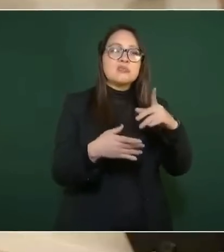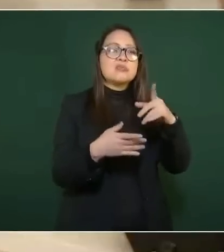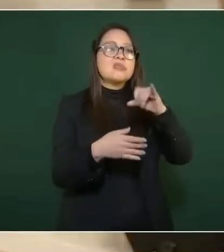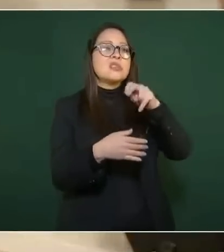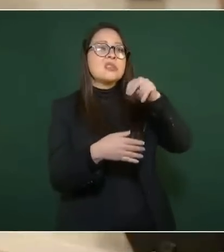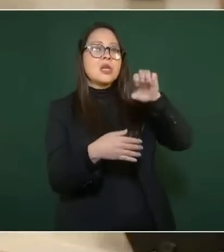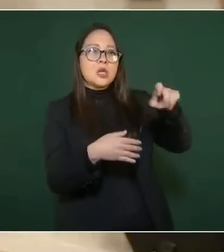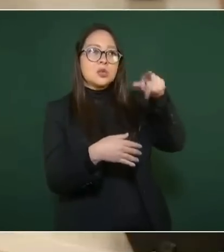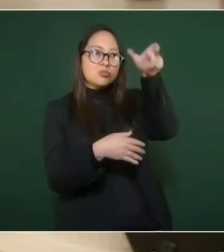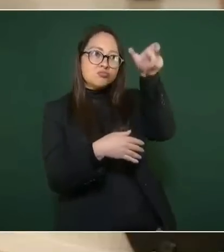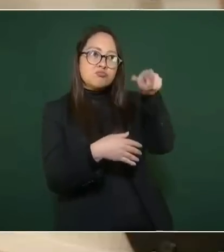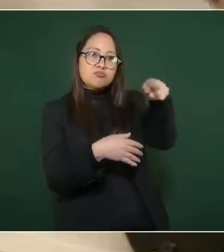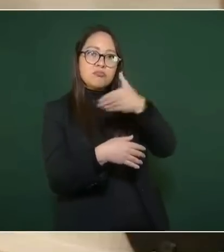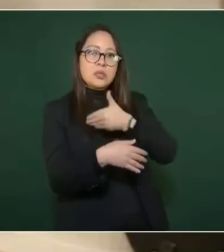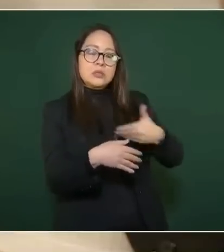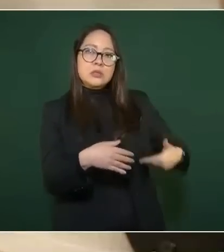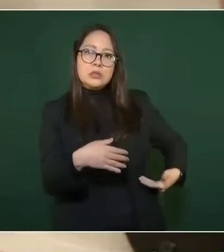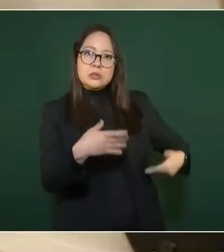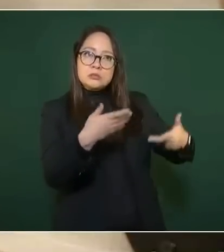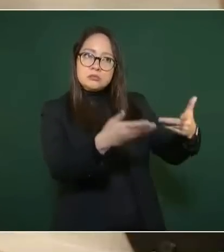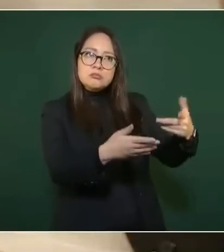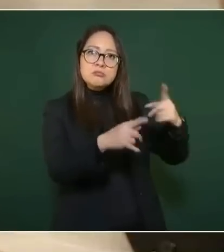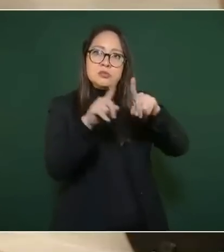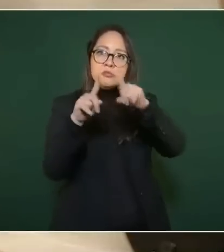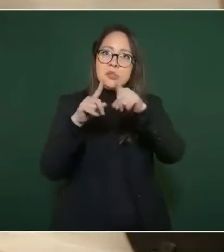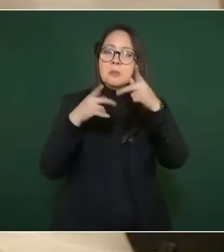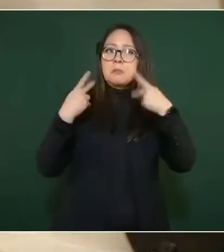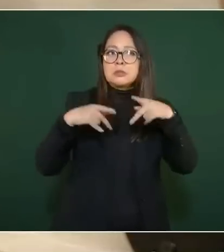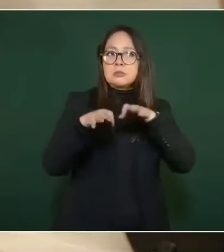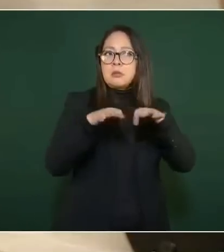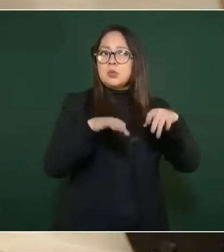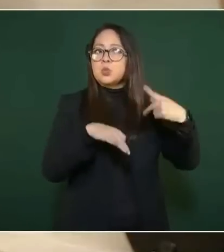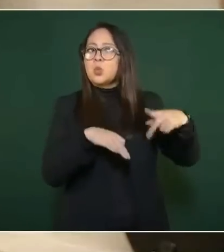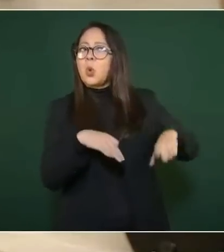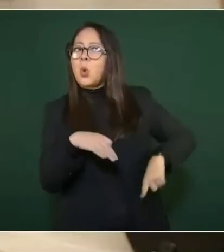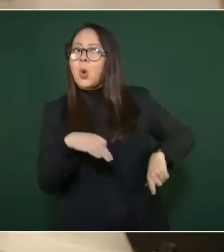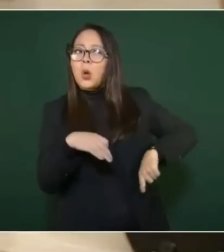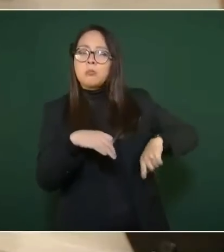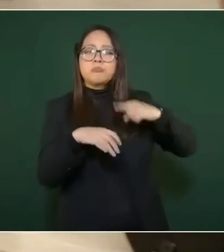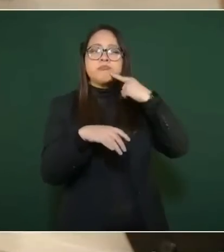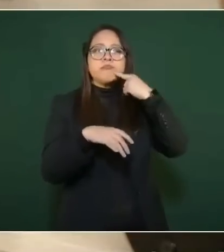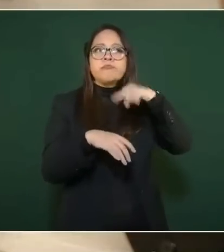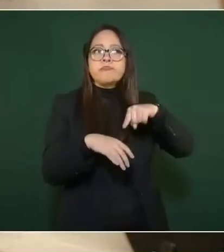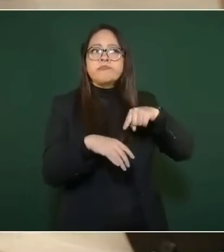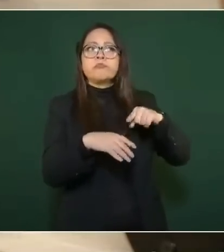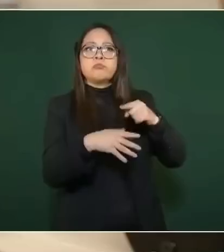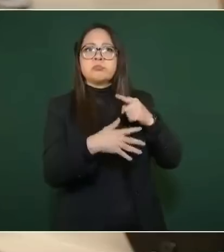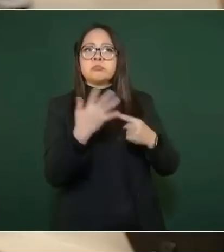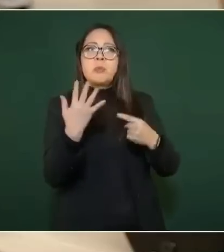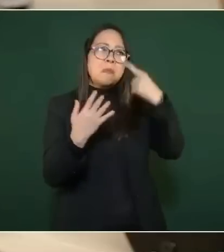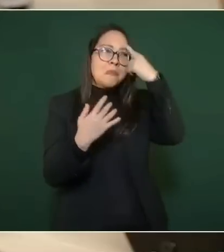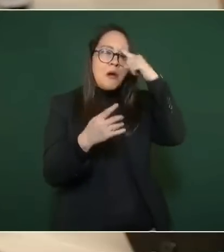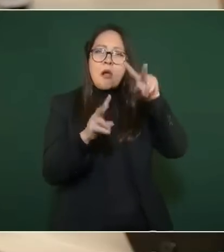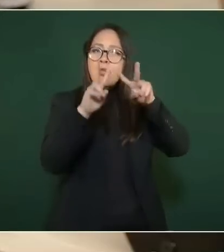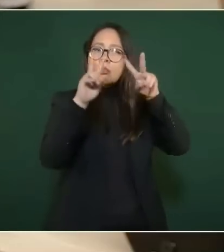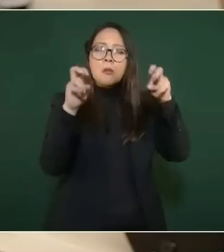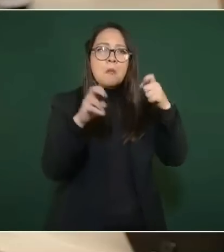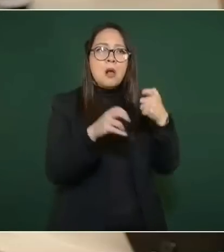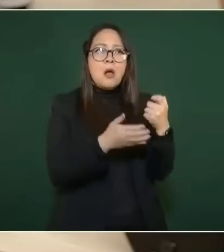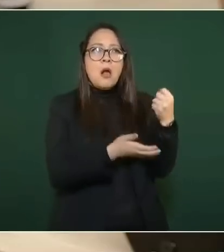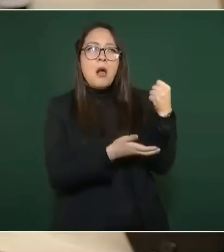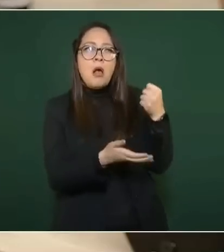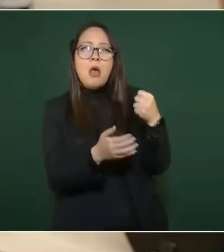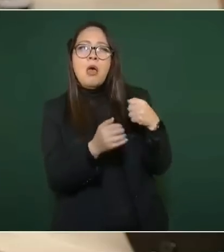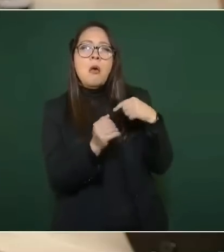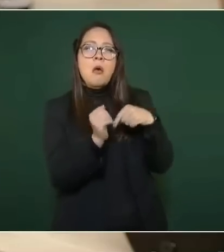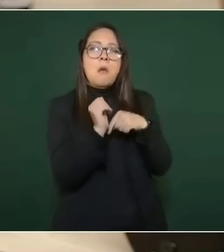de su persona como presidente de la República, de otros funcionarios y servidores públicos por el presunto uso de recursos públicos en la marcha del pasado